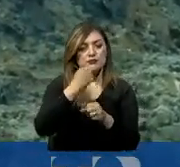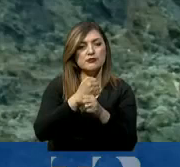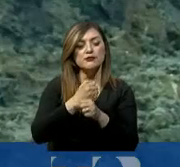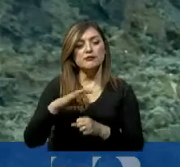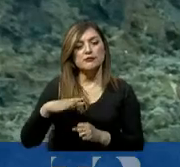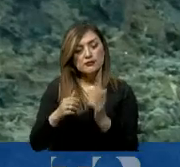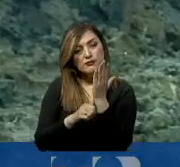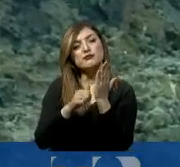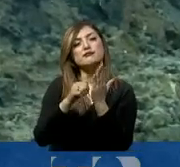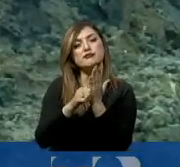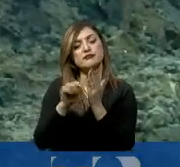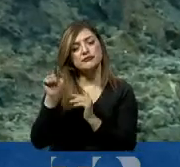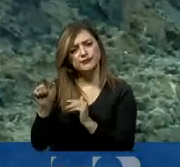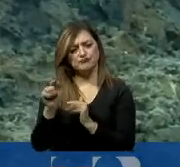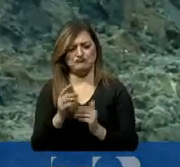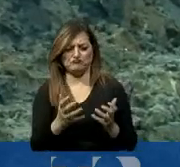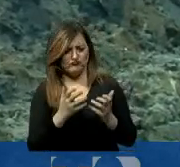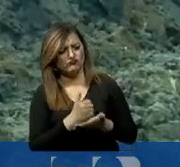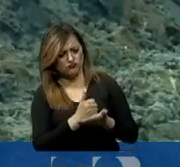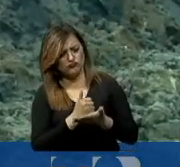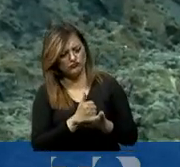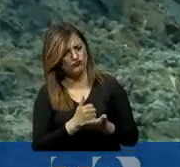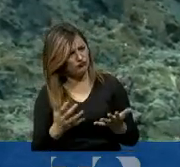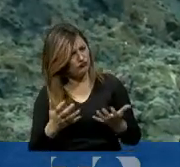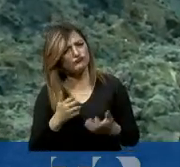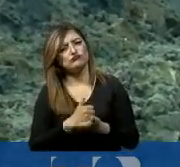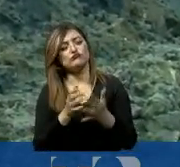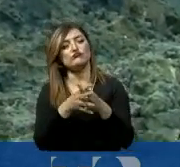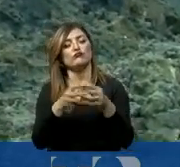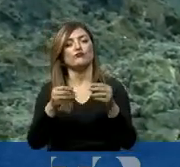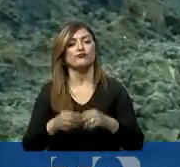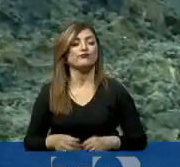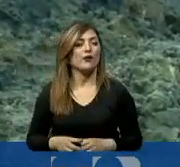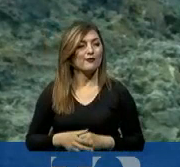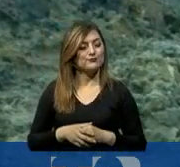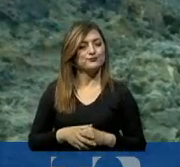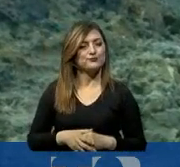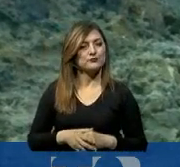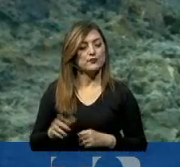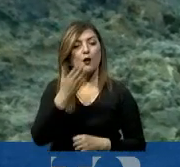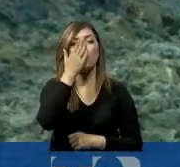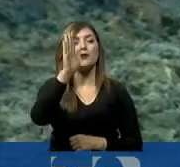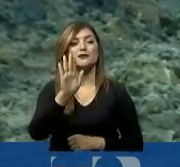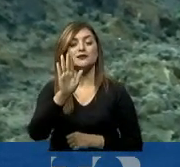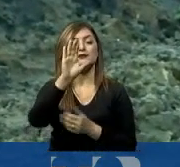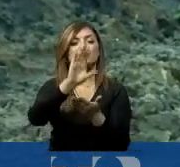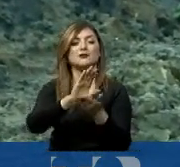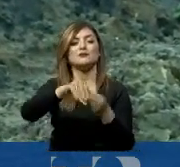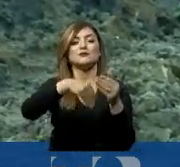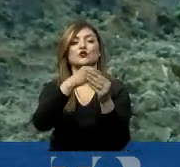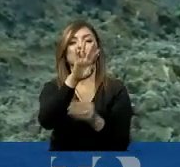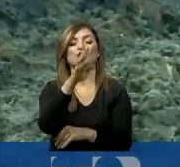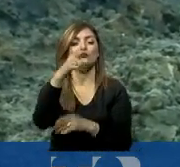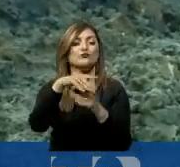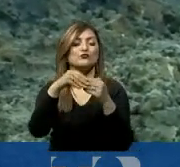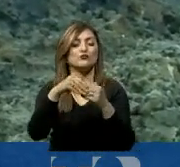ministro, él con toda la predisposición para poder dar solución a estos temas viales. Nos ha ofrecido 4 millones de dólares para